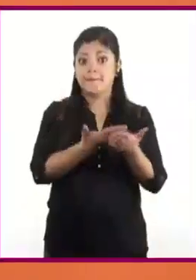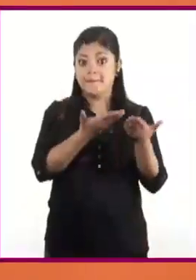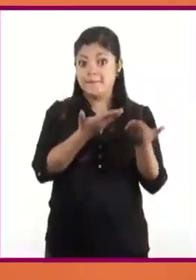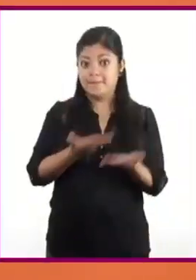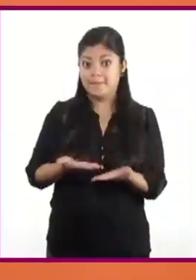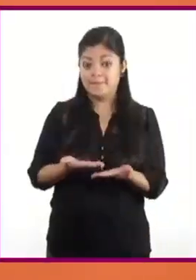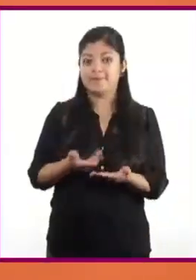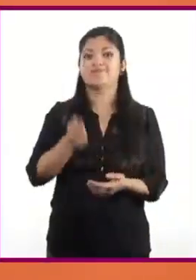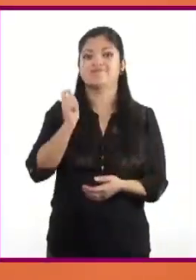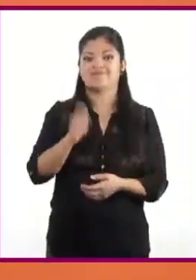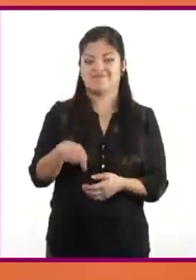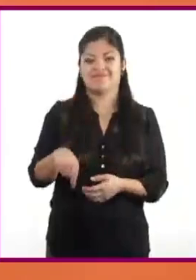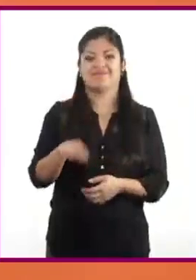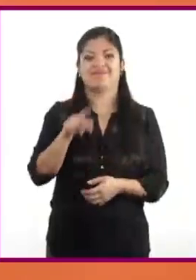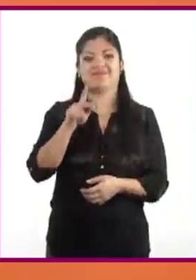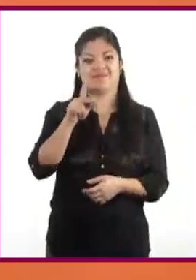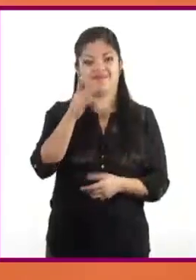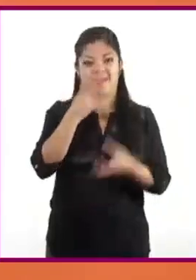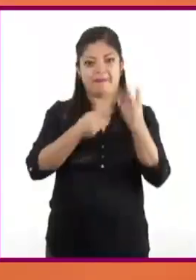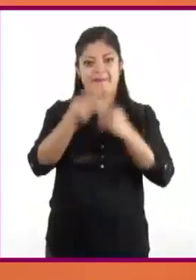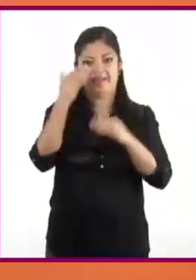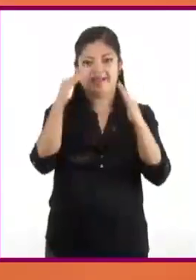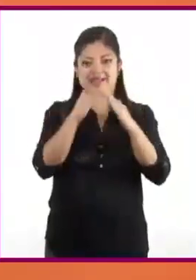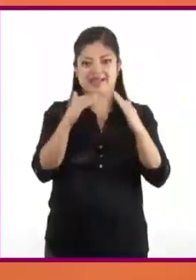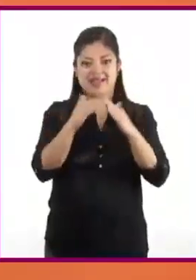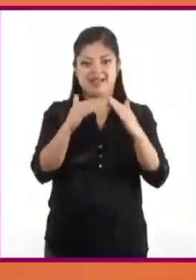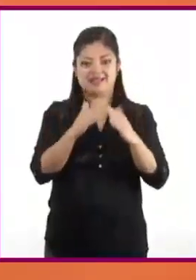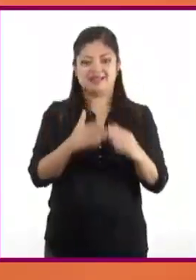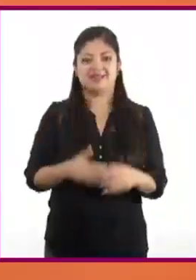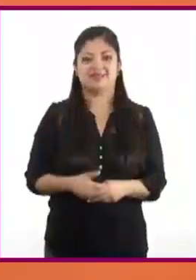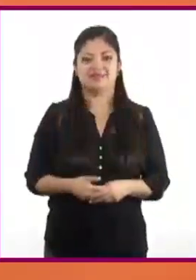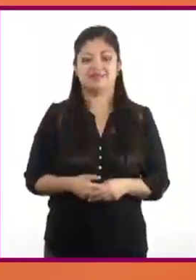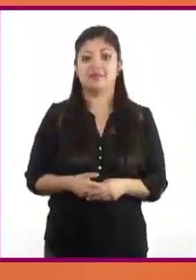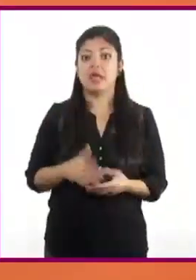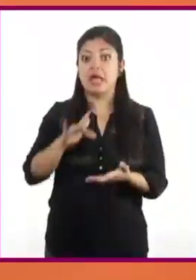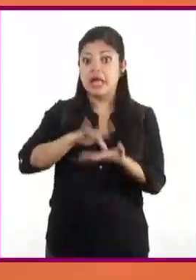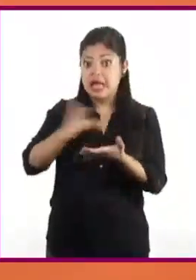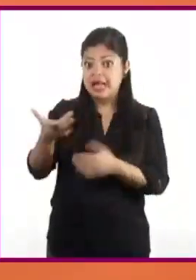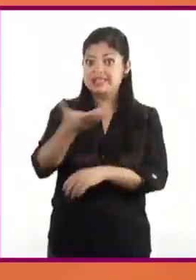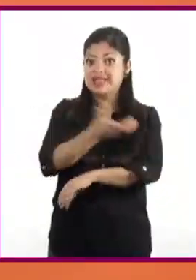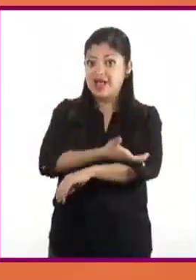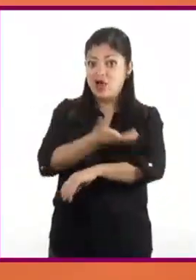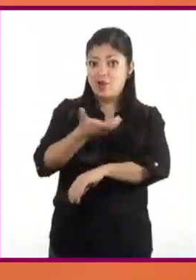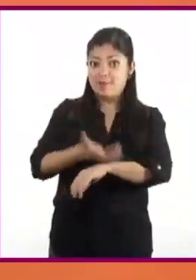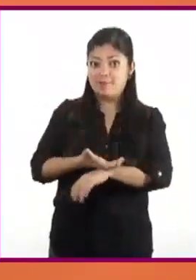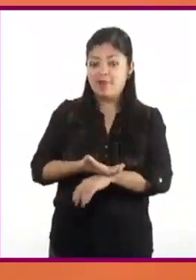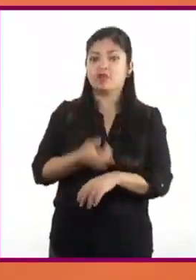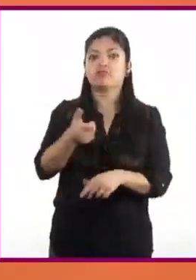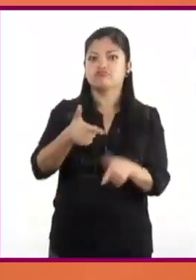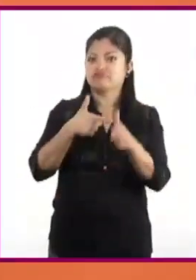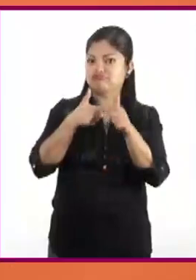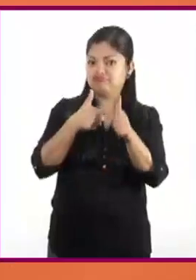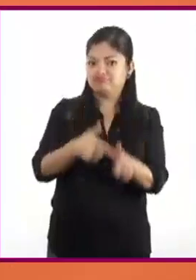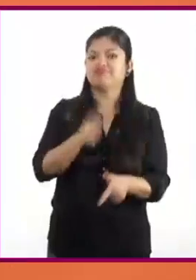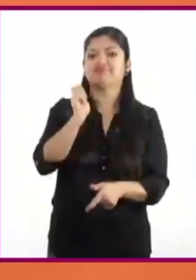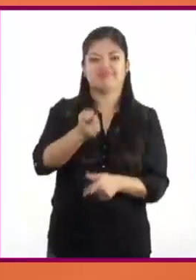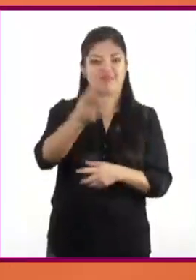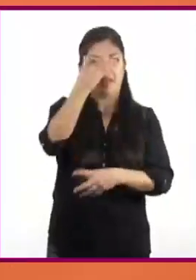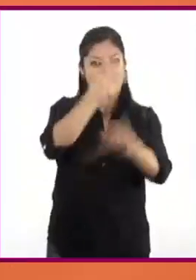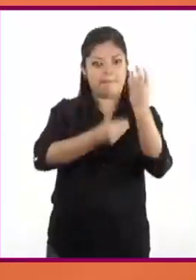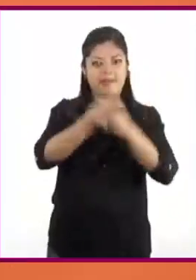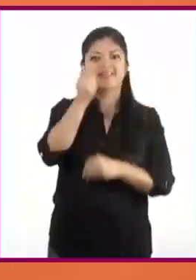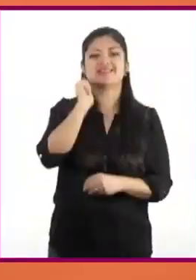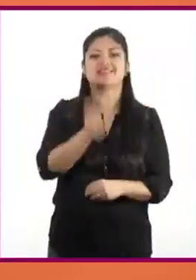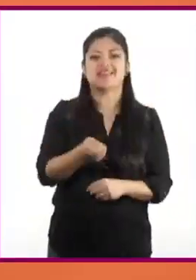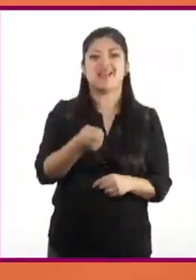bienvenidos. Comenzamos una nueva emisión de Aprende en Casa. Gracias por acompañarnos y dar continuidad a los aprendizajes